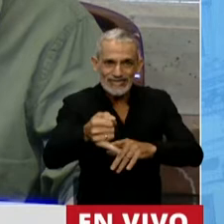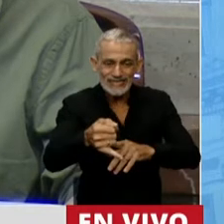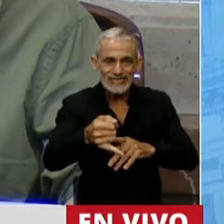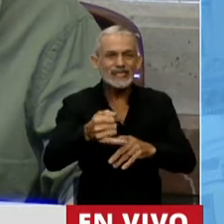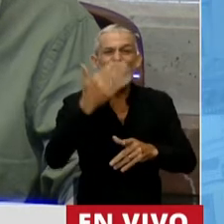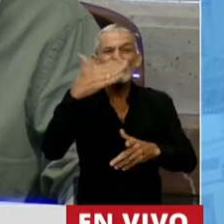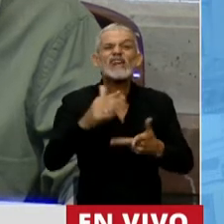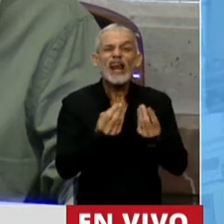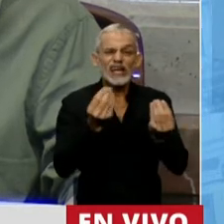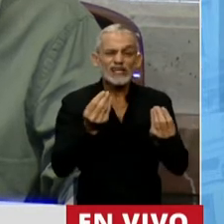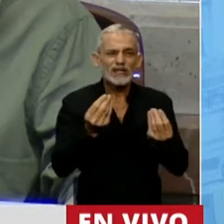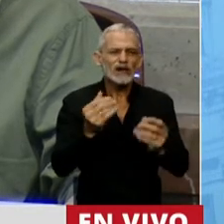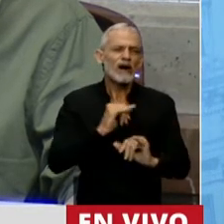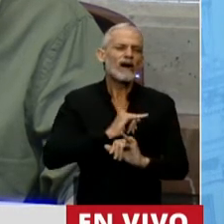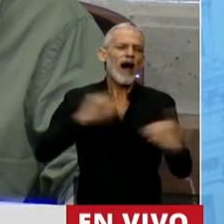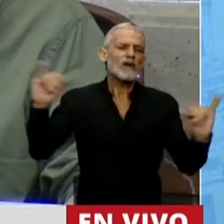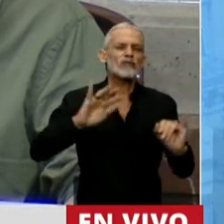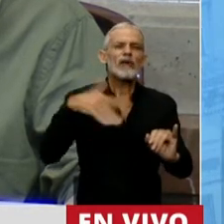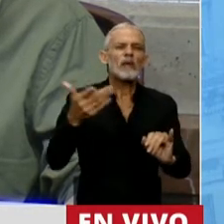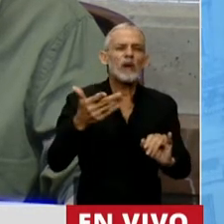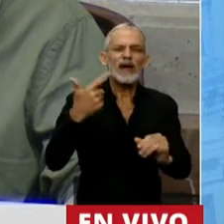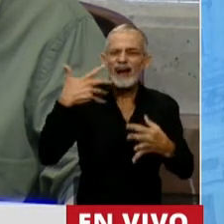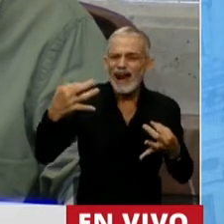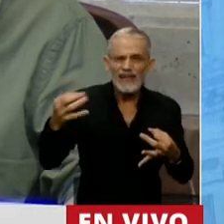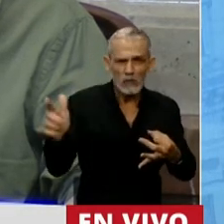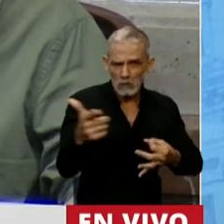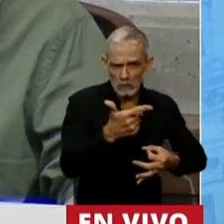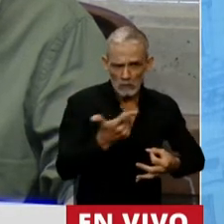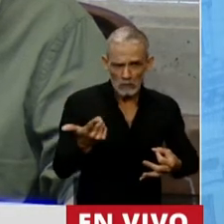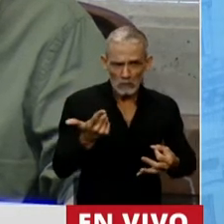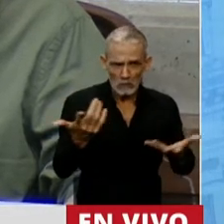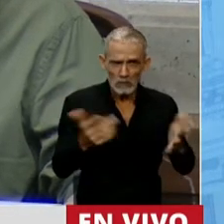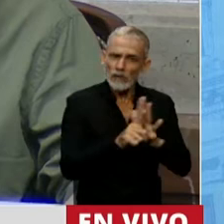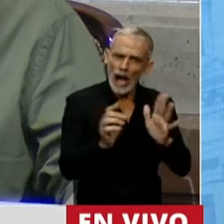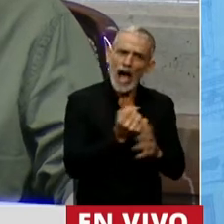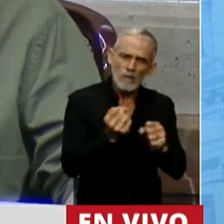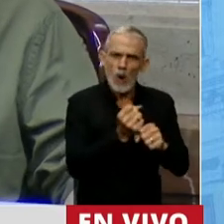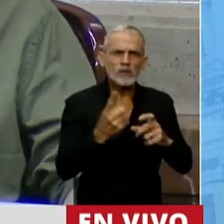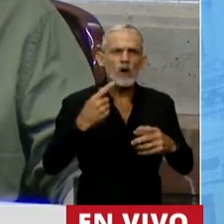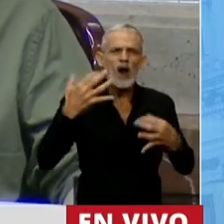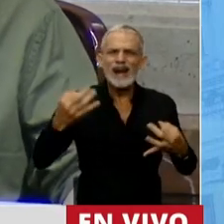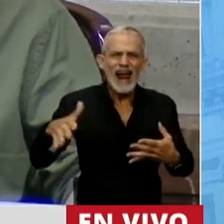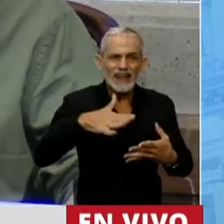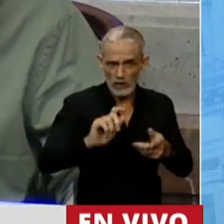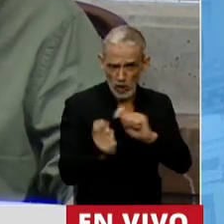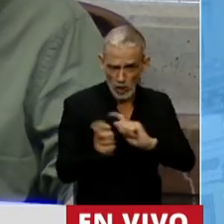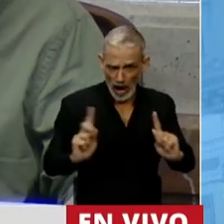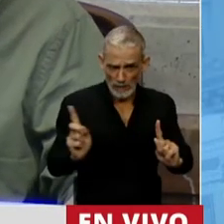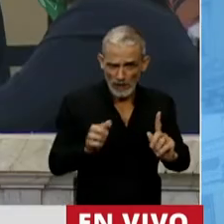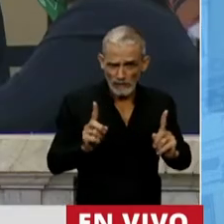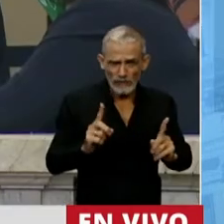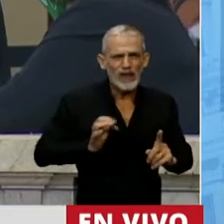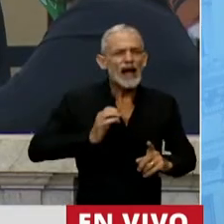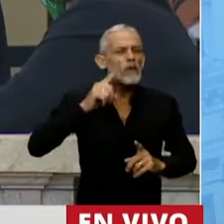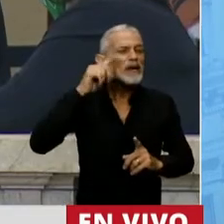terminan siendo anuncios de cosas que nunca van a pasar y de realidades que nunca se van a modificar presidente en el